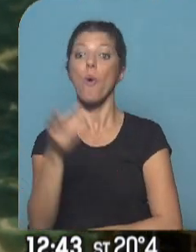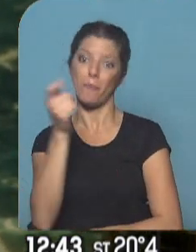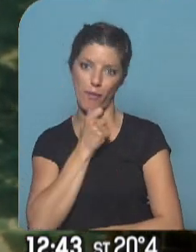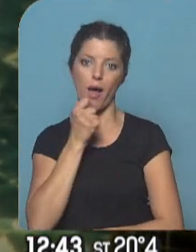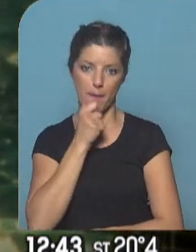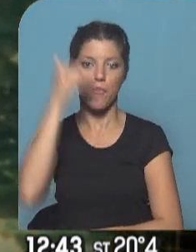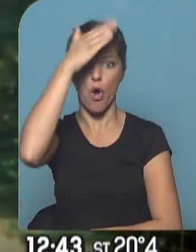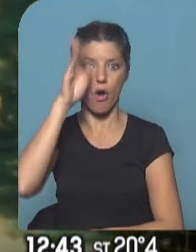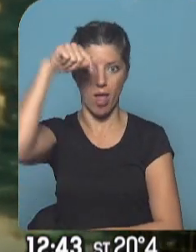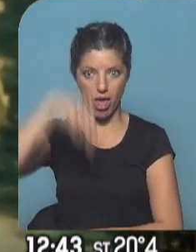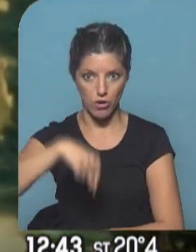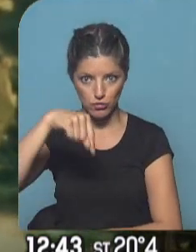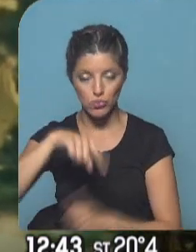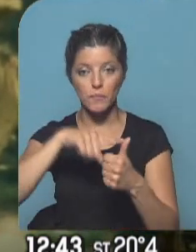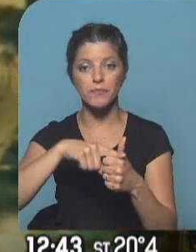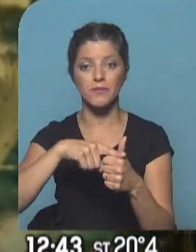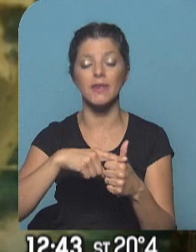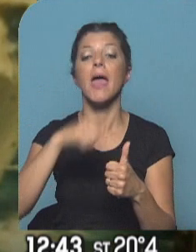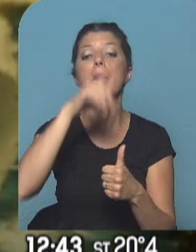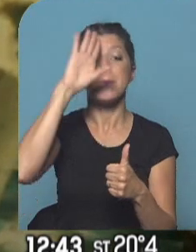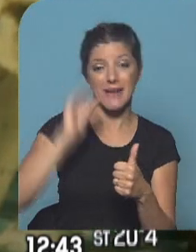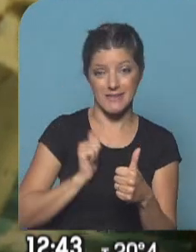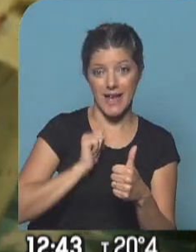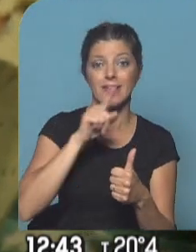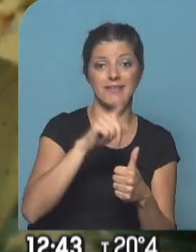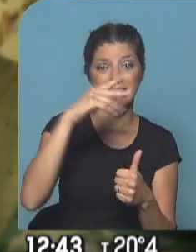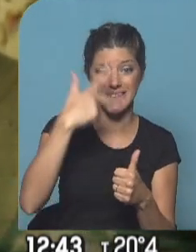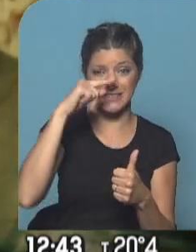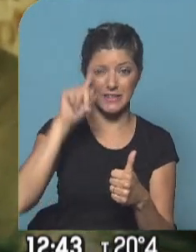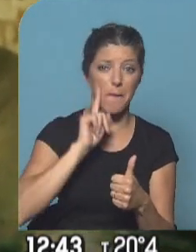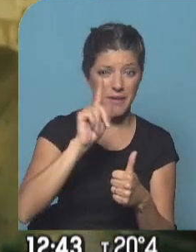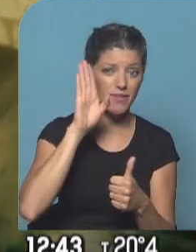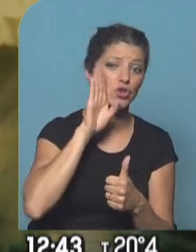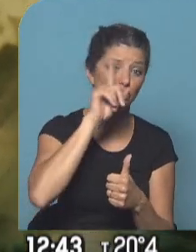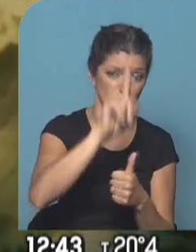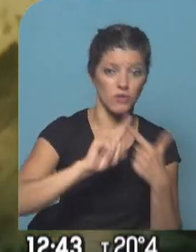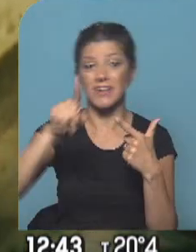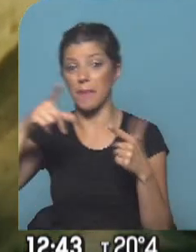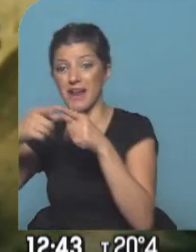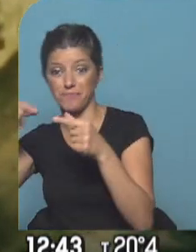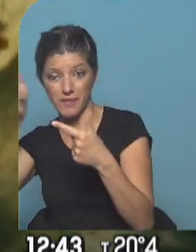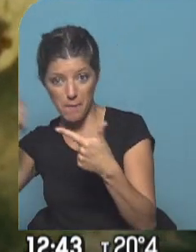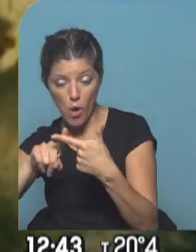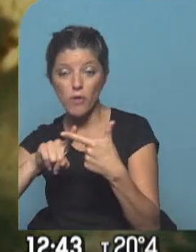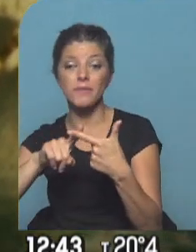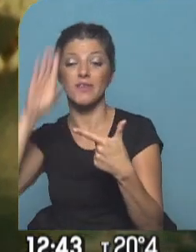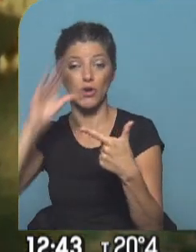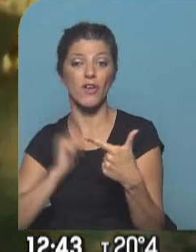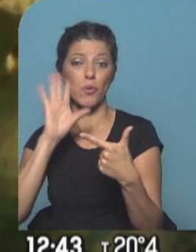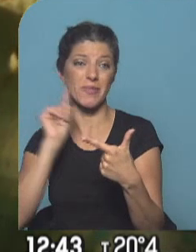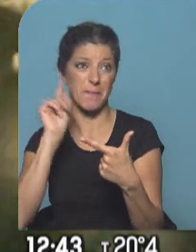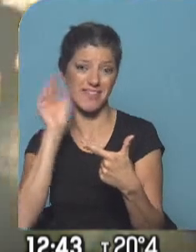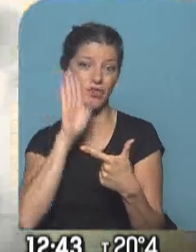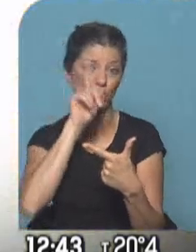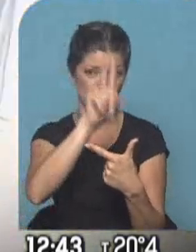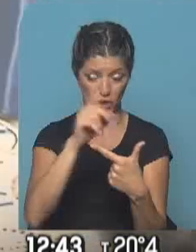militares estadounidenses, y de Japón con 50.000, además de cientos de aviones de combate y decenas de barcos de guerra en varias